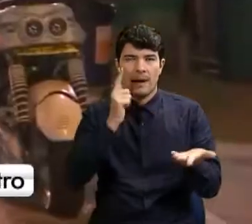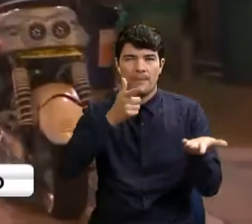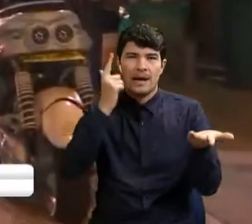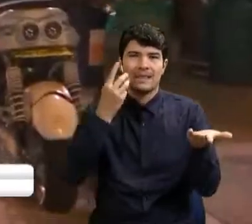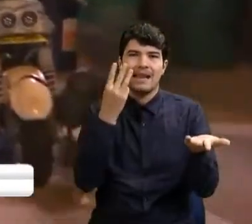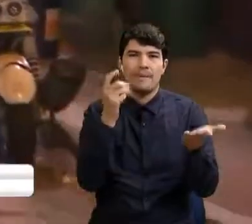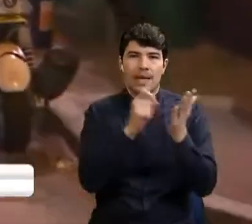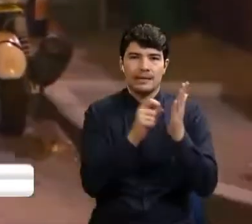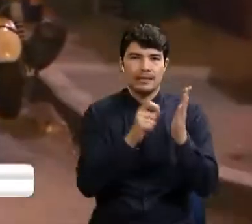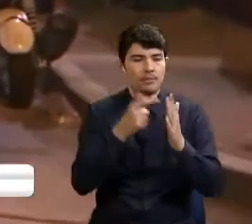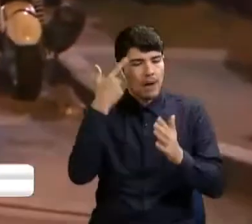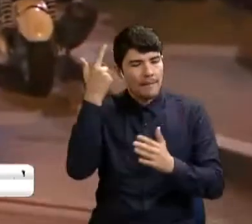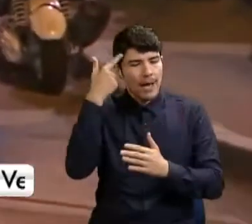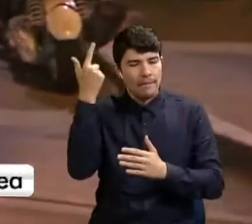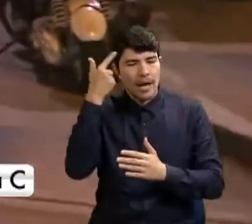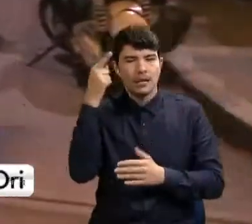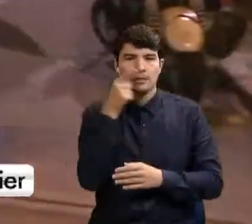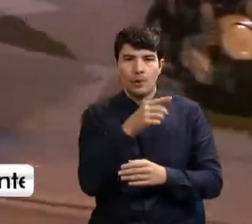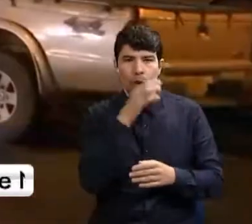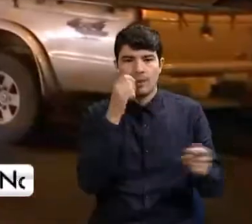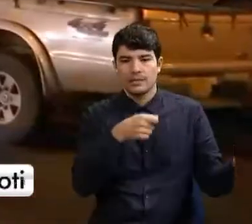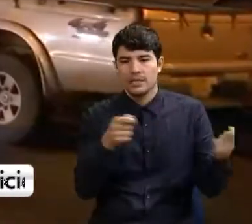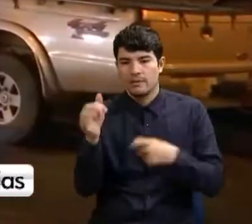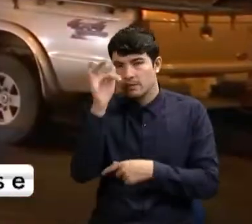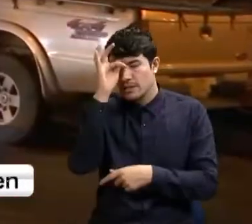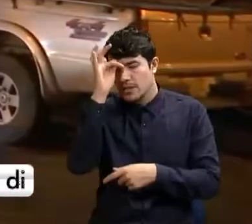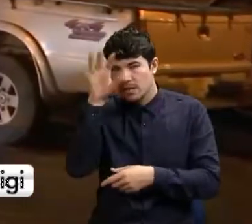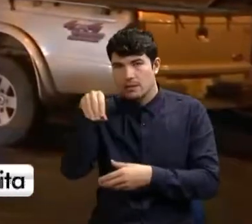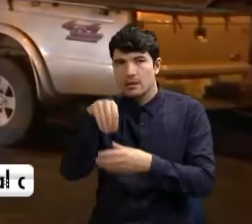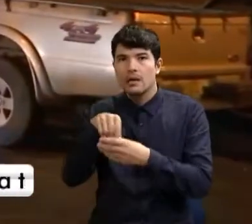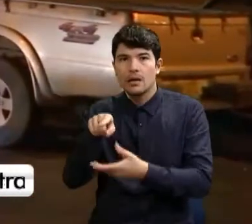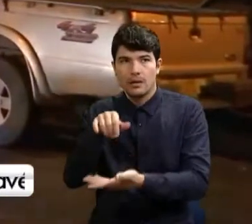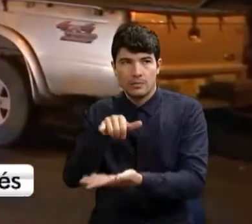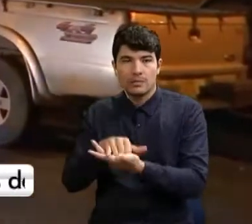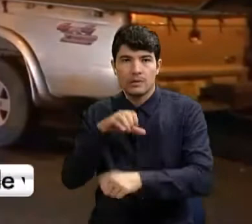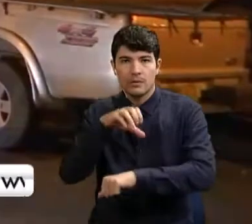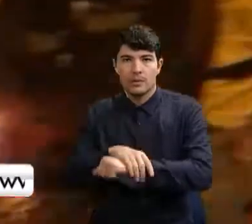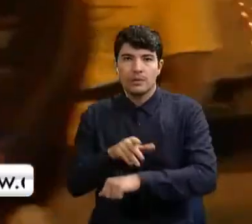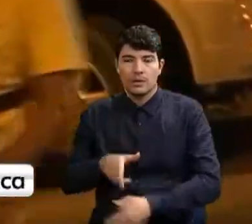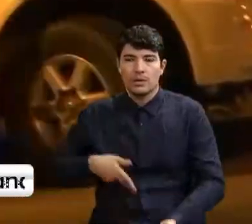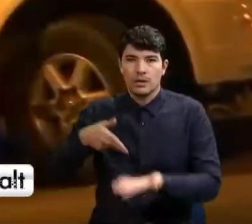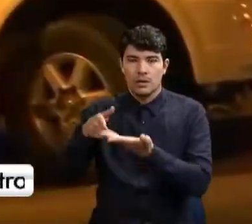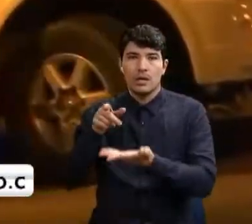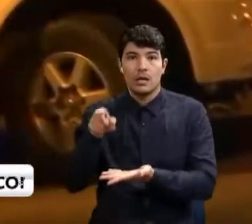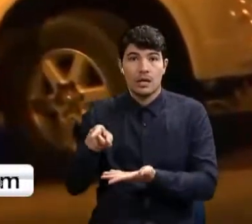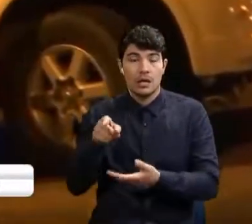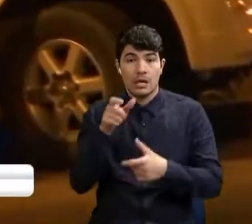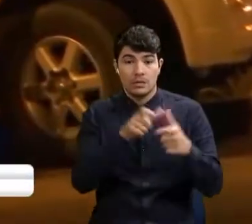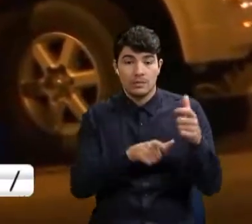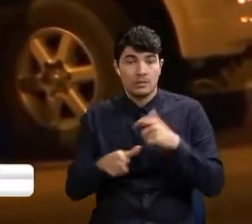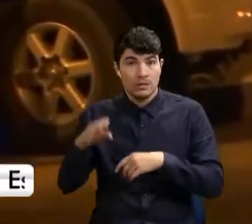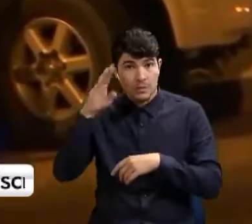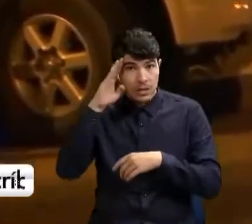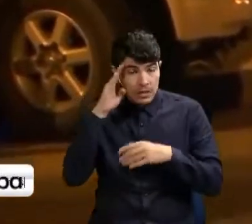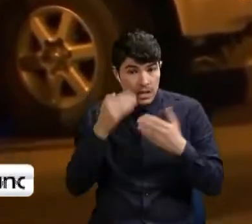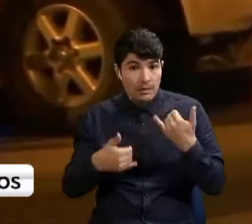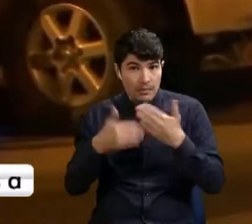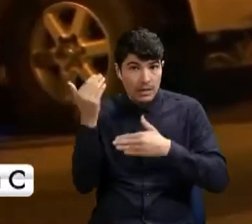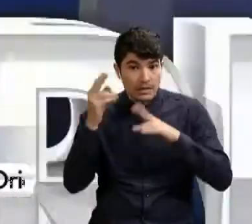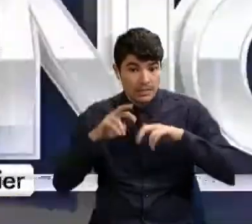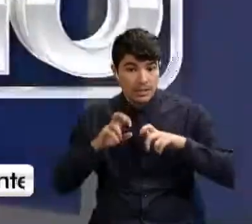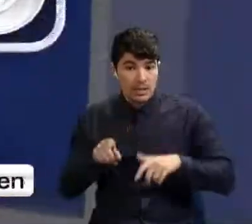víctima fue trasladada al hospital del norte minutos después en el mismo sitio es capturado un sujeto con un arma hechiza las autoridades realizan las investigaciones